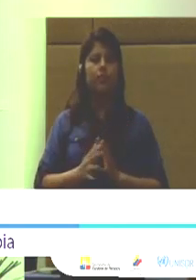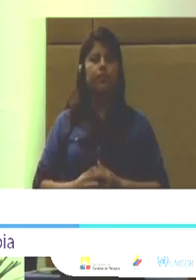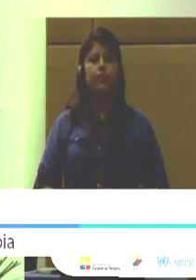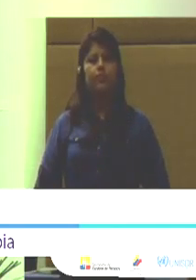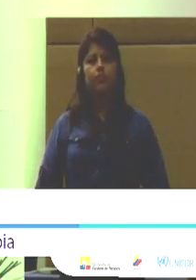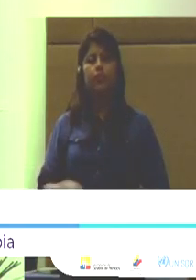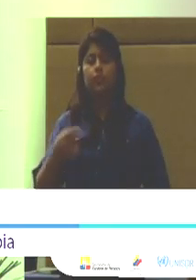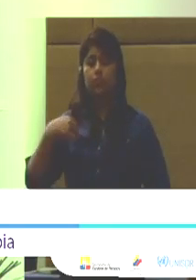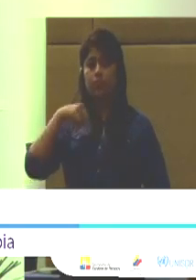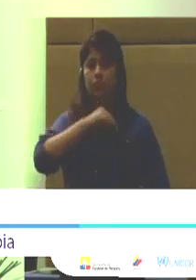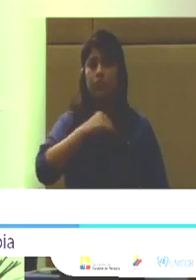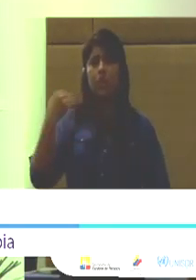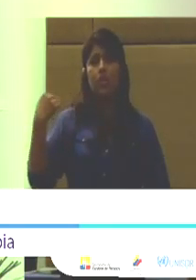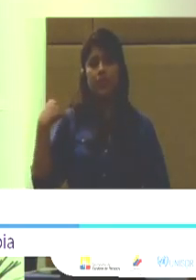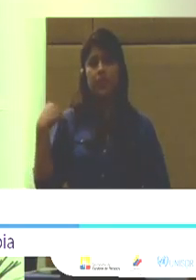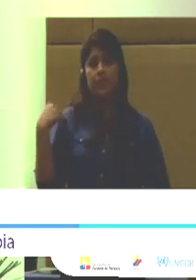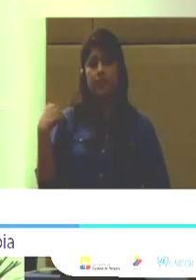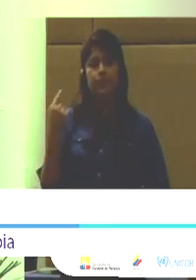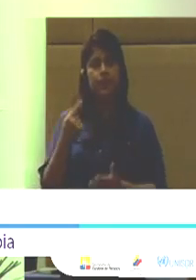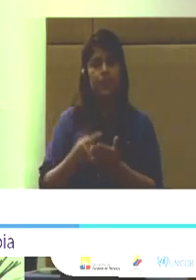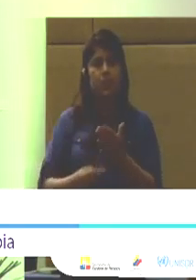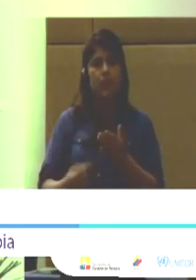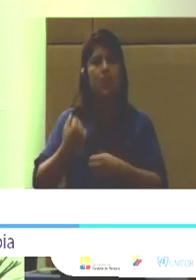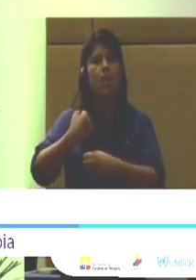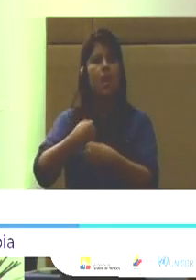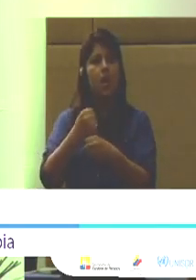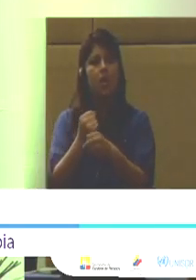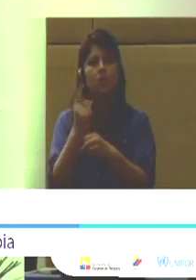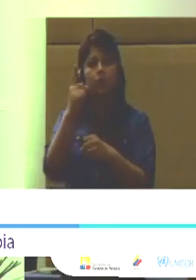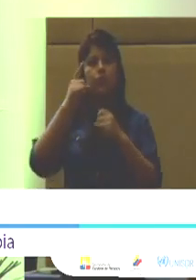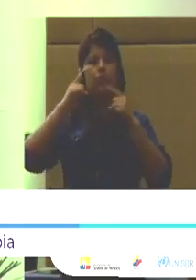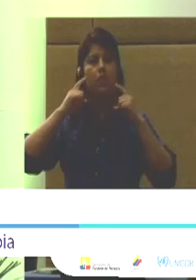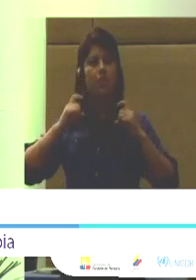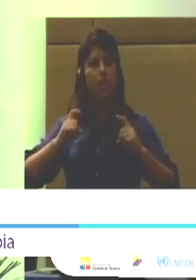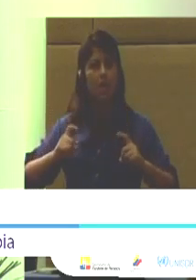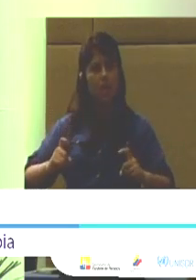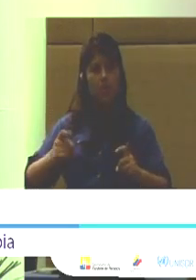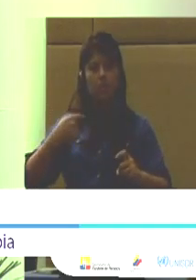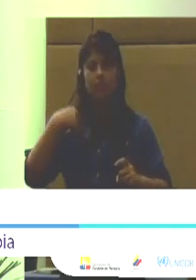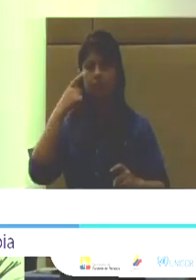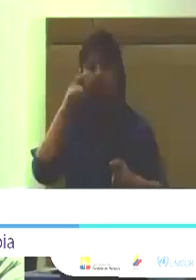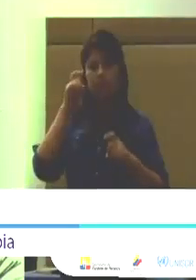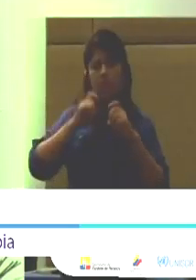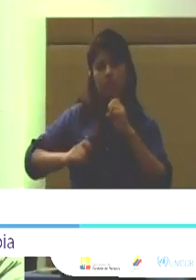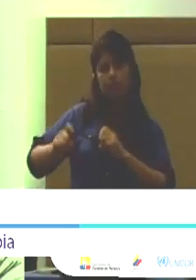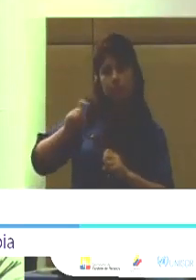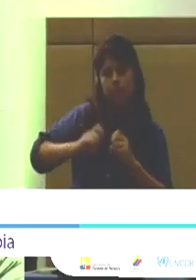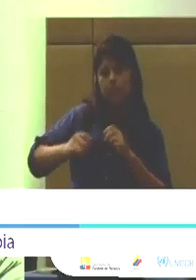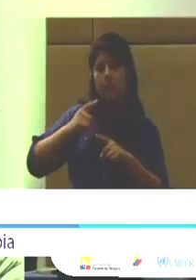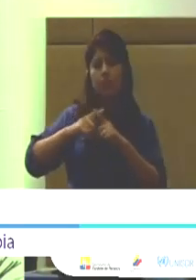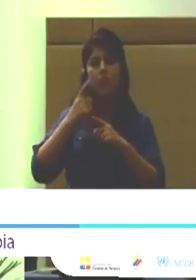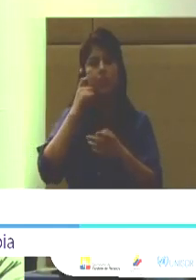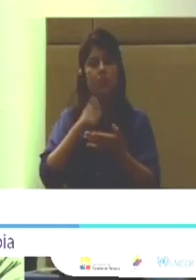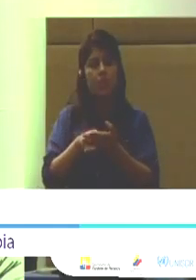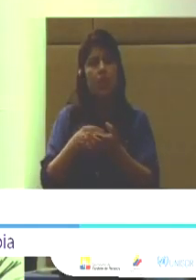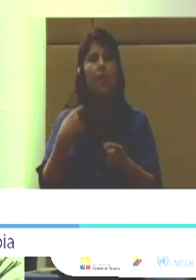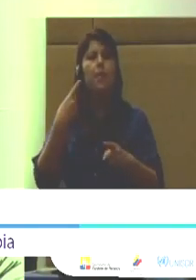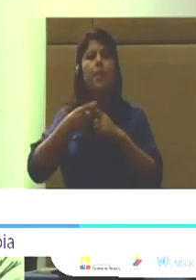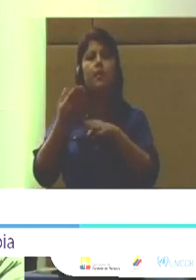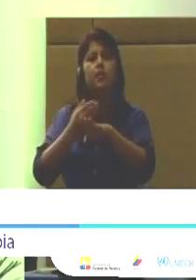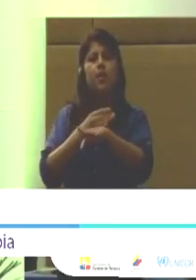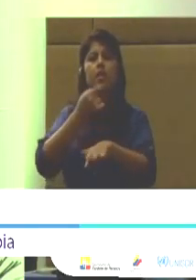Nosotros tenemos que hacer una evaluación, analizar, compilar, o sea, esto ya nos lo han dicho desde